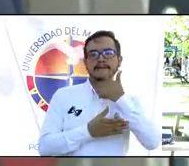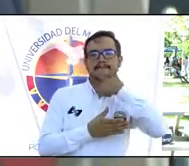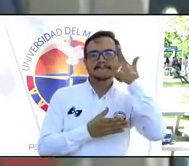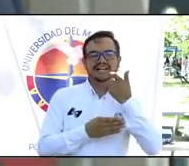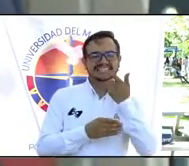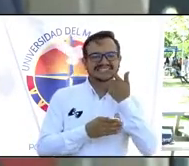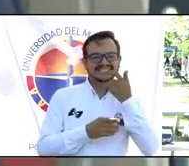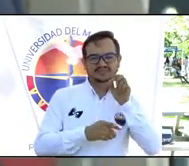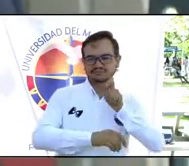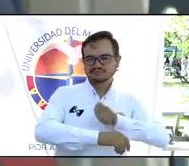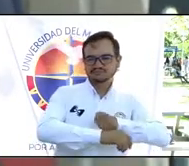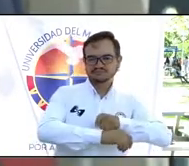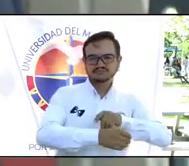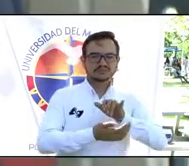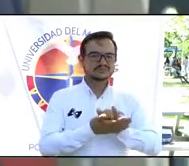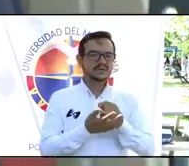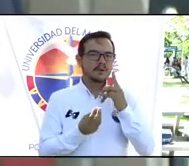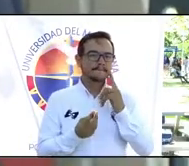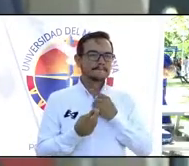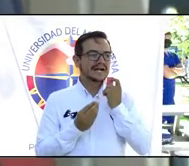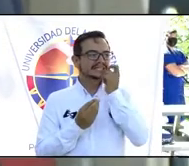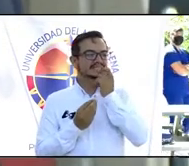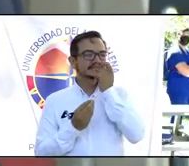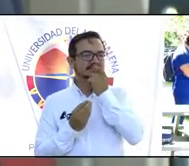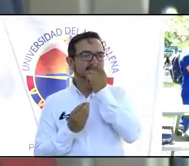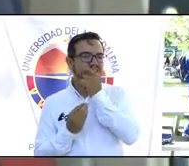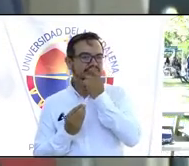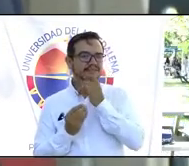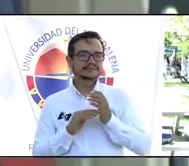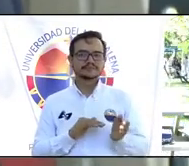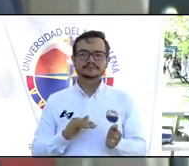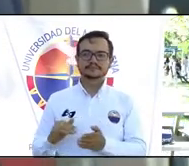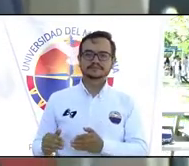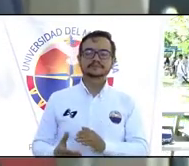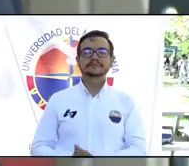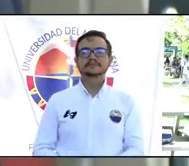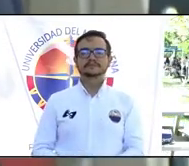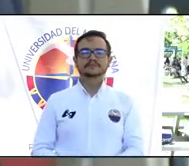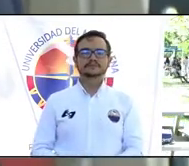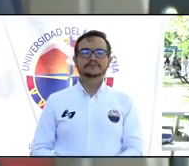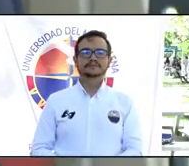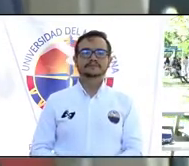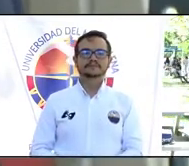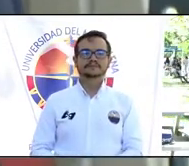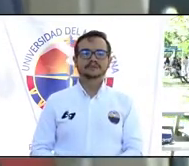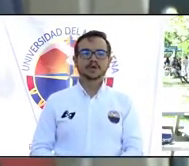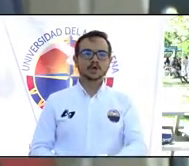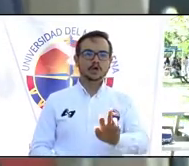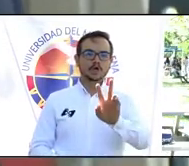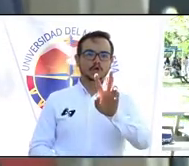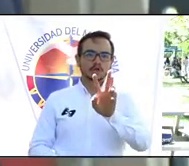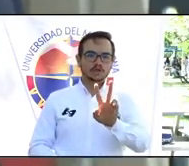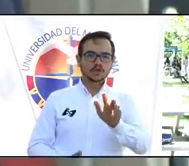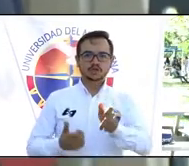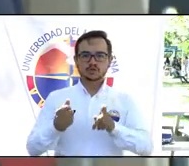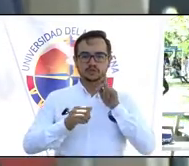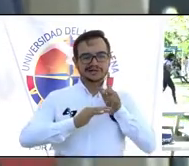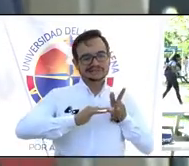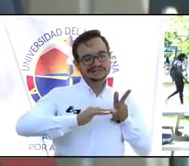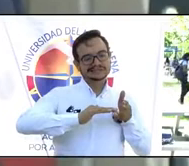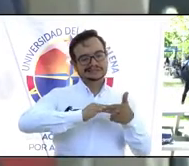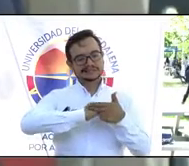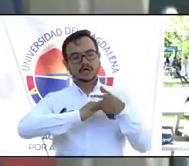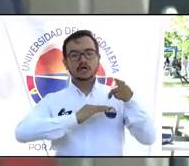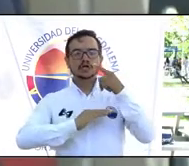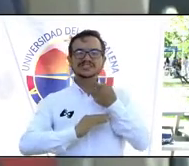de modelos, de estudios de trabajo y las prácticas de laboratorio y clínicas. 2 recortadoras de yeso usadas en el laboratorio